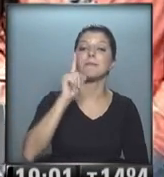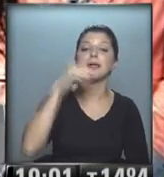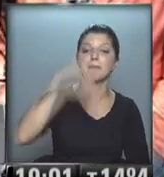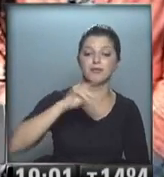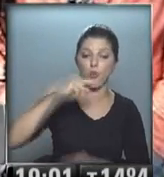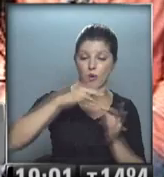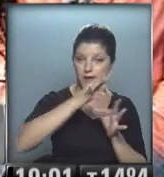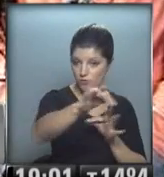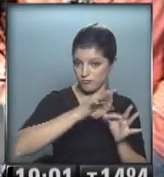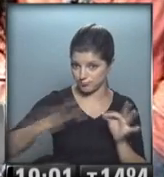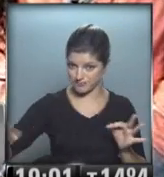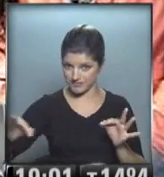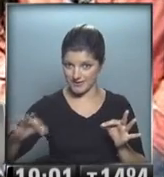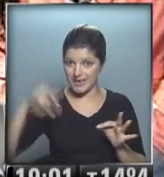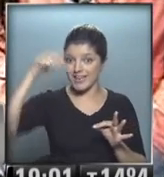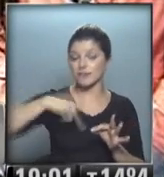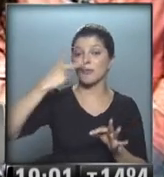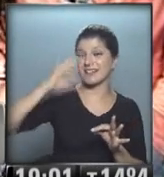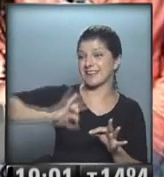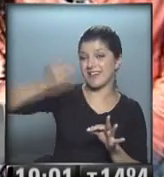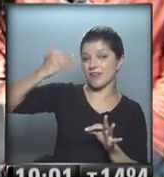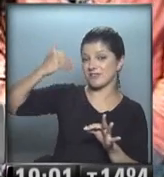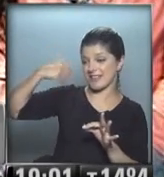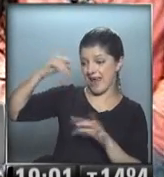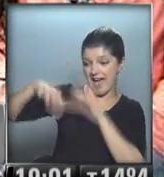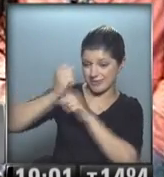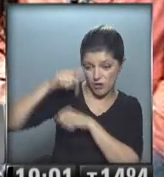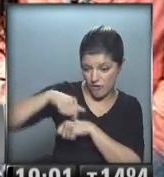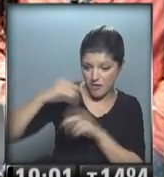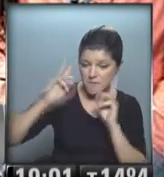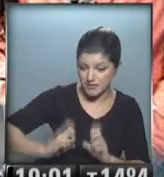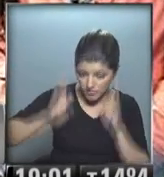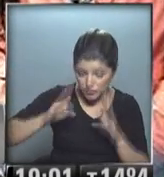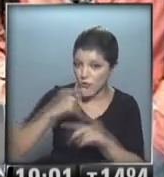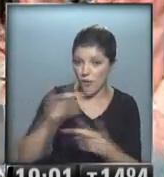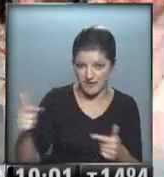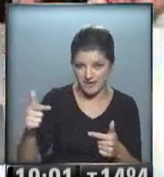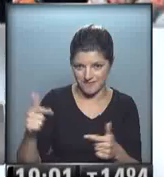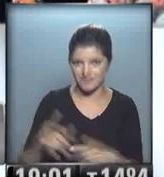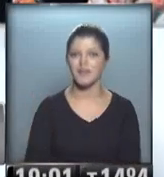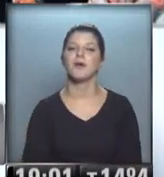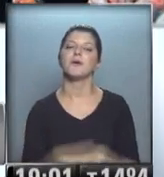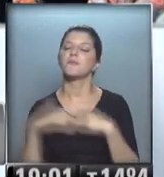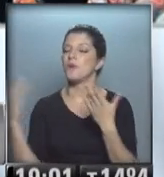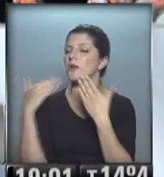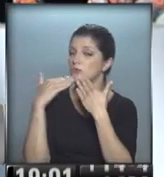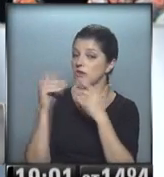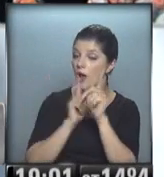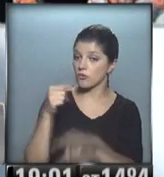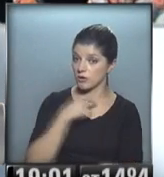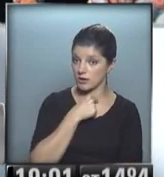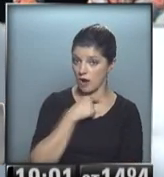años en que no se había construido un solo metro dedicado a la investigación en Argentina. Bueno, Muchas gracias. No sé si que alguno